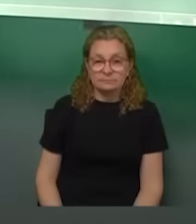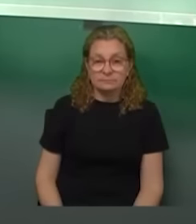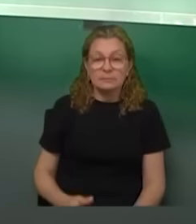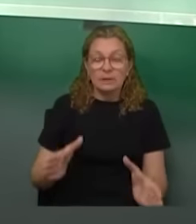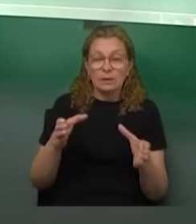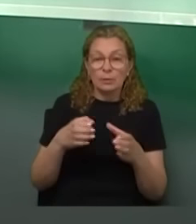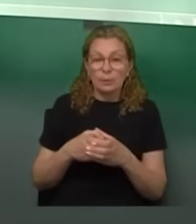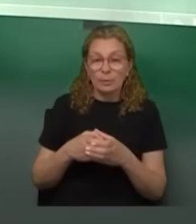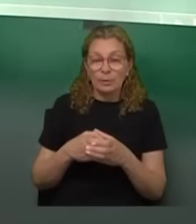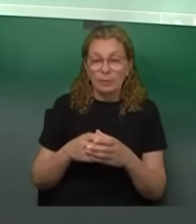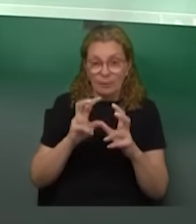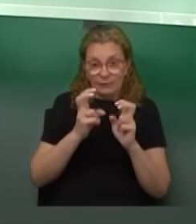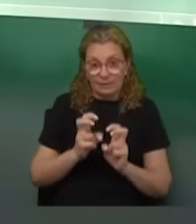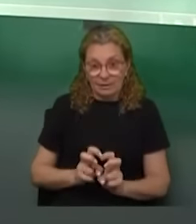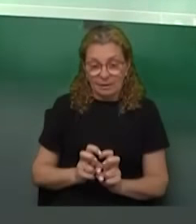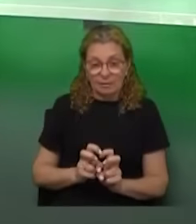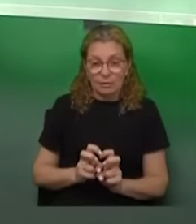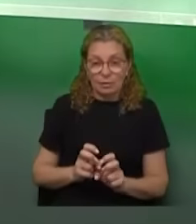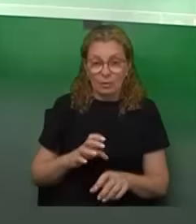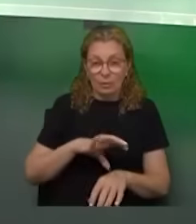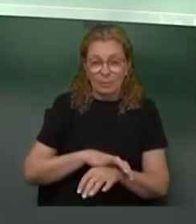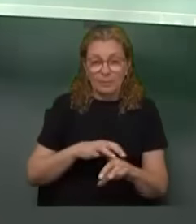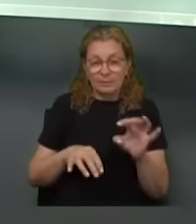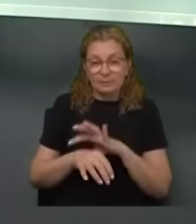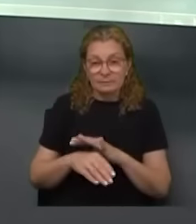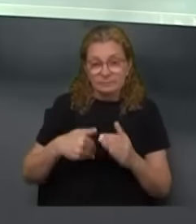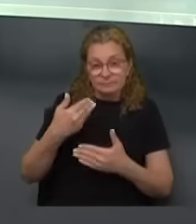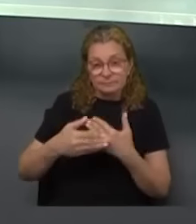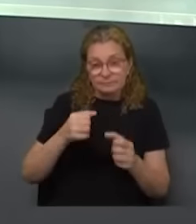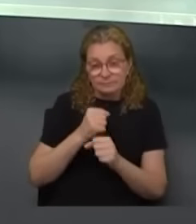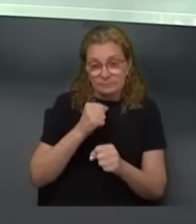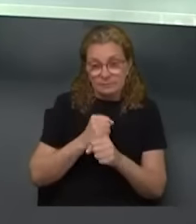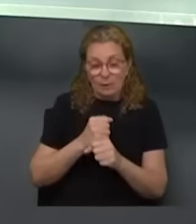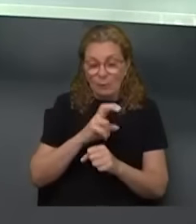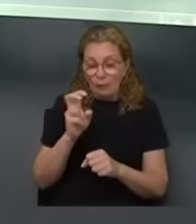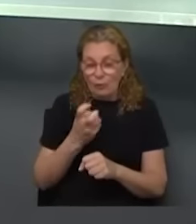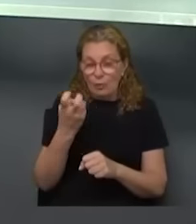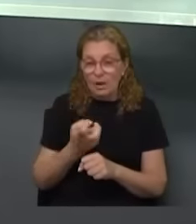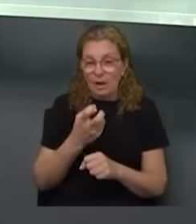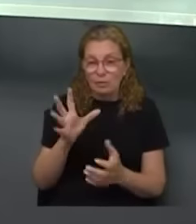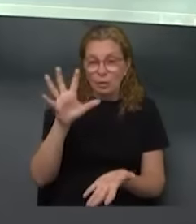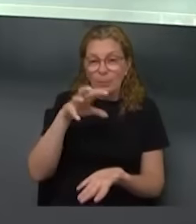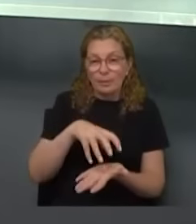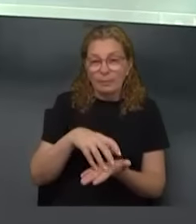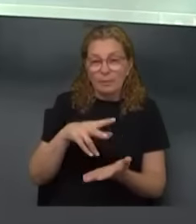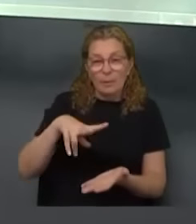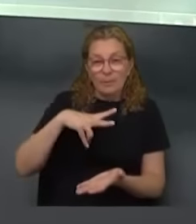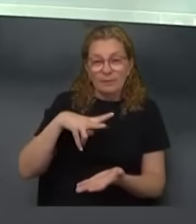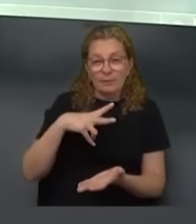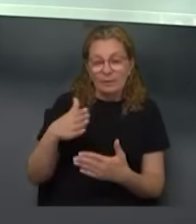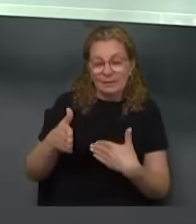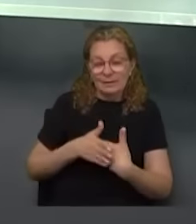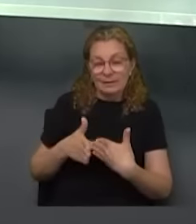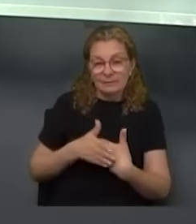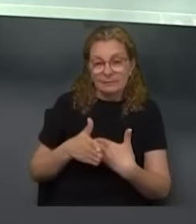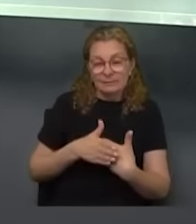grupo de investigación en Antropología forense continúa los trabajos de búsqueda en un predio privado lindero al